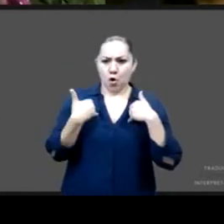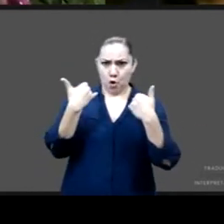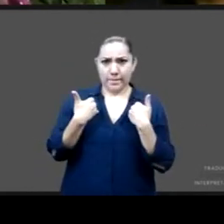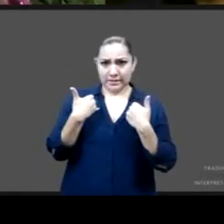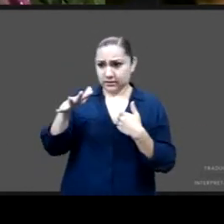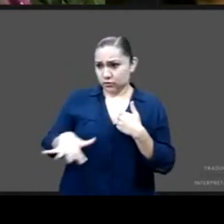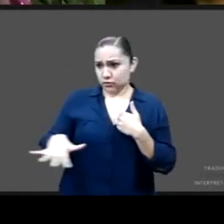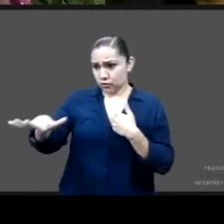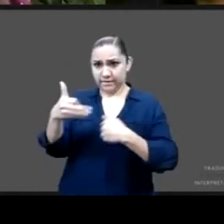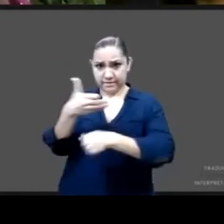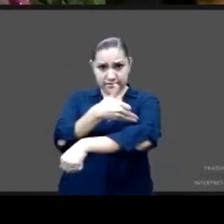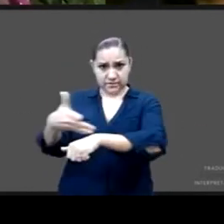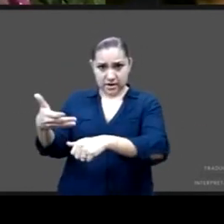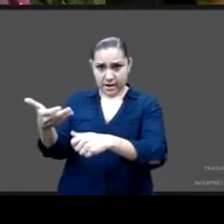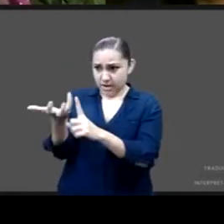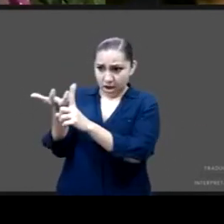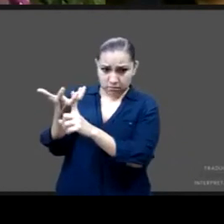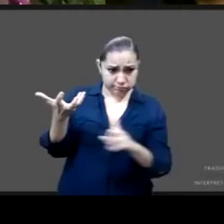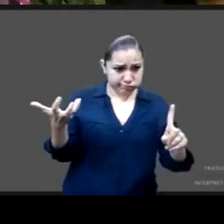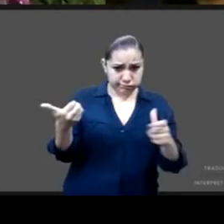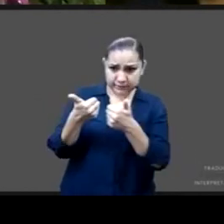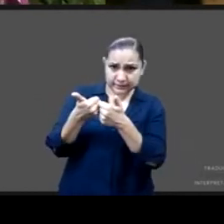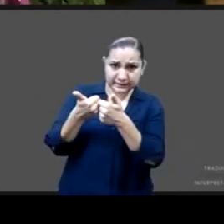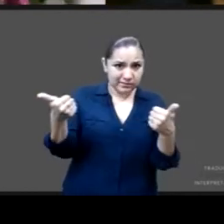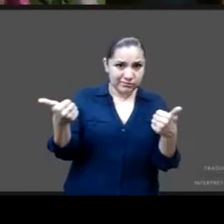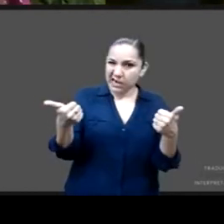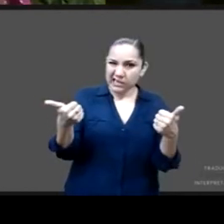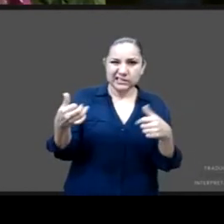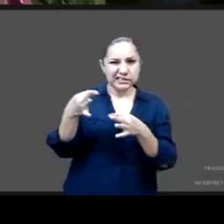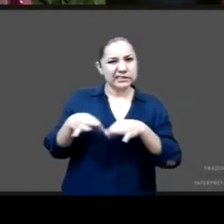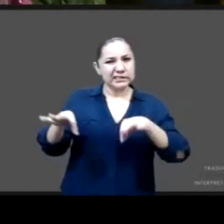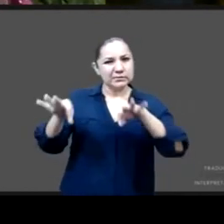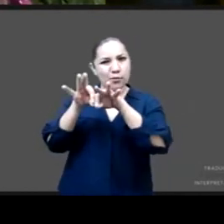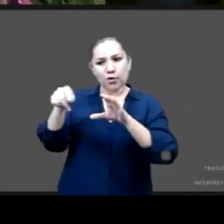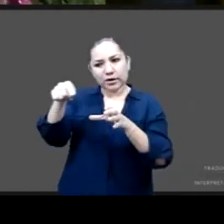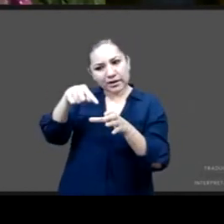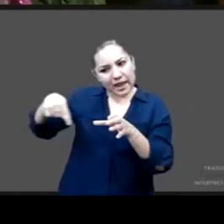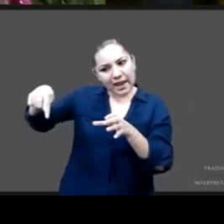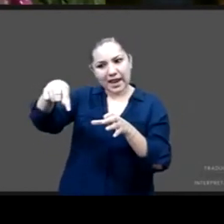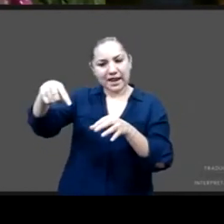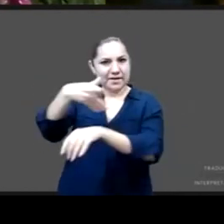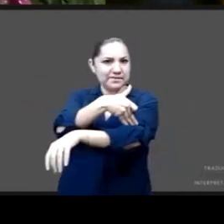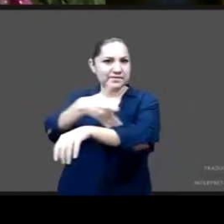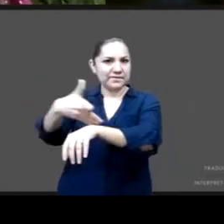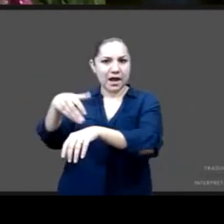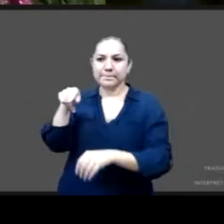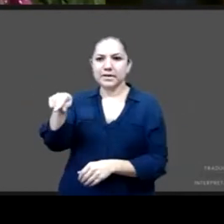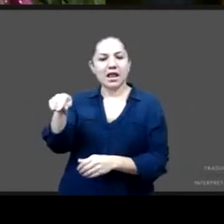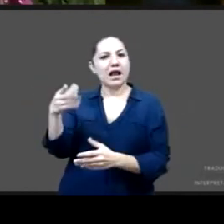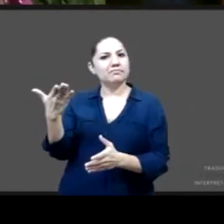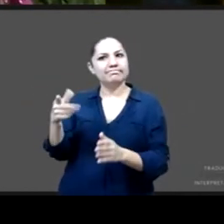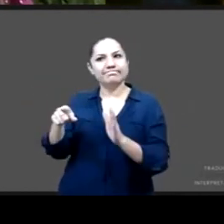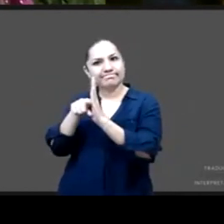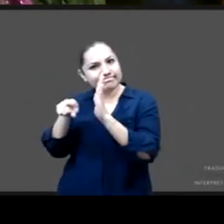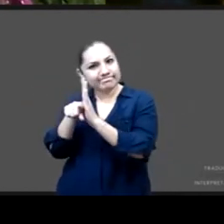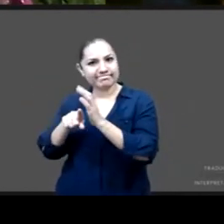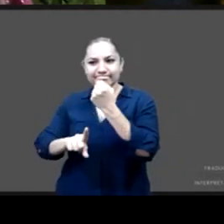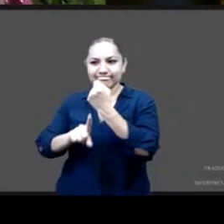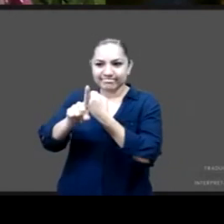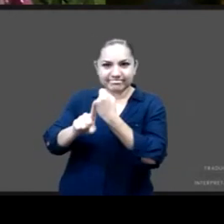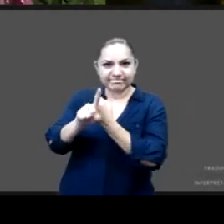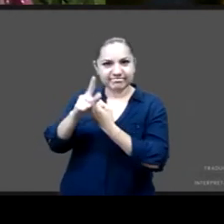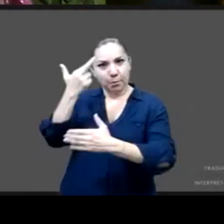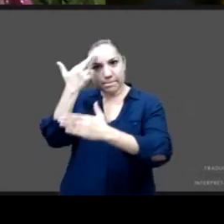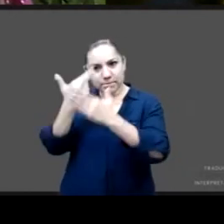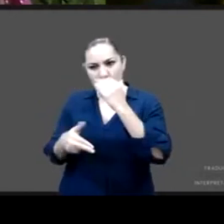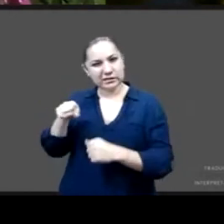intensamente con las familias con este cortar o romper estos círculos de violencia que empiezan precisamente muchas veces desde ahí y